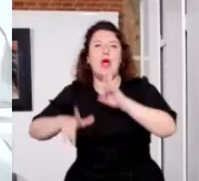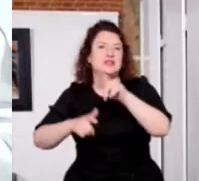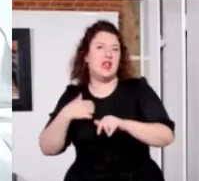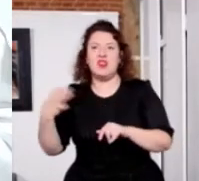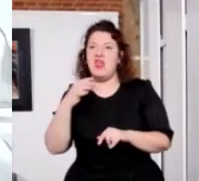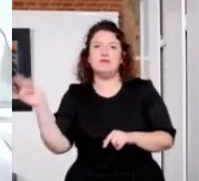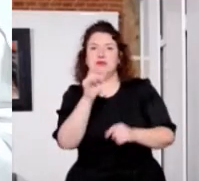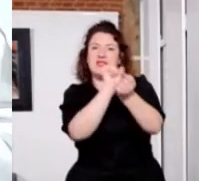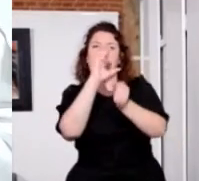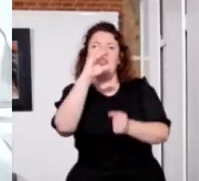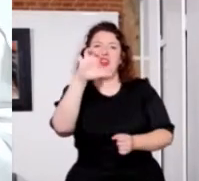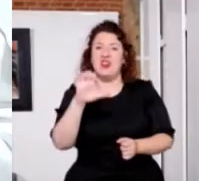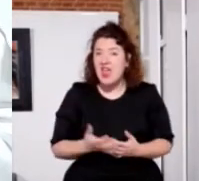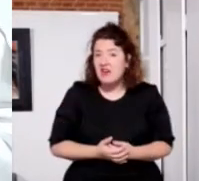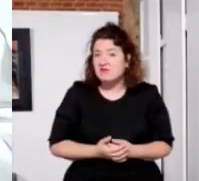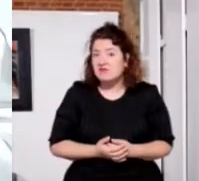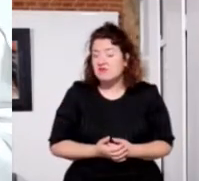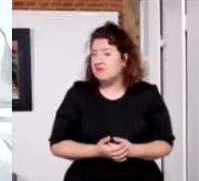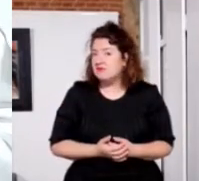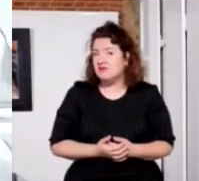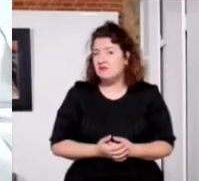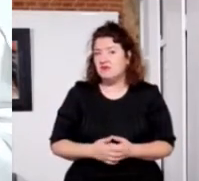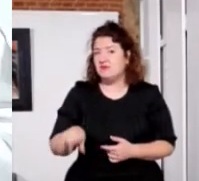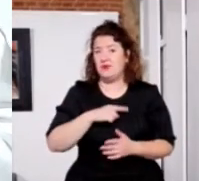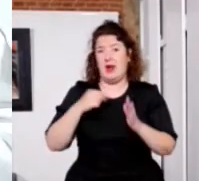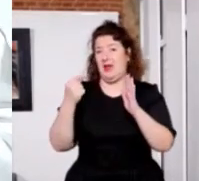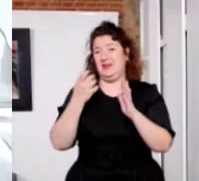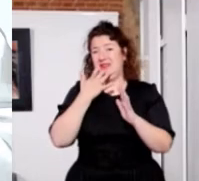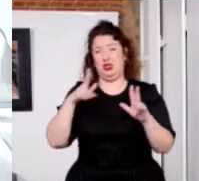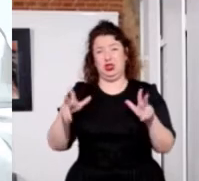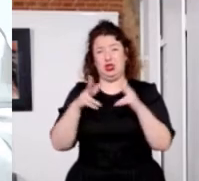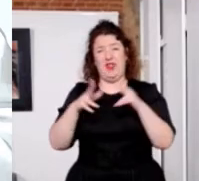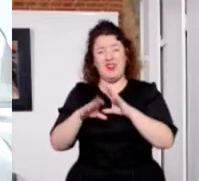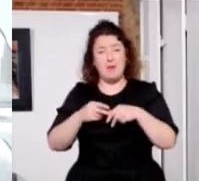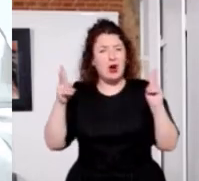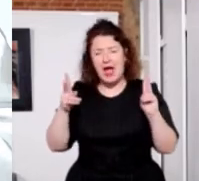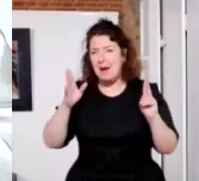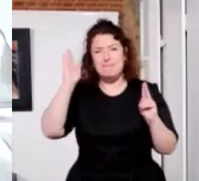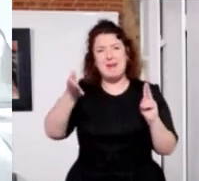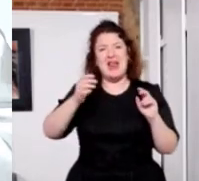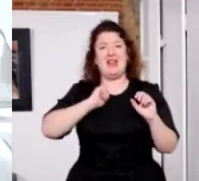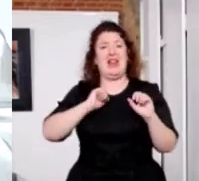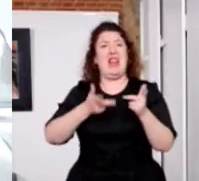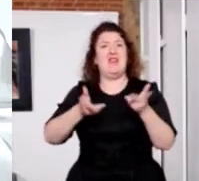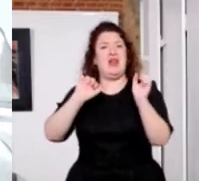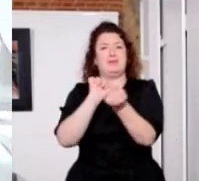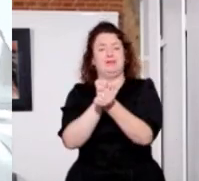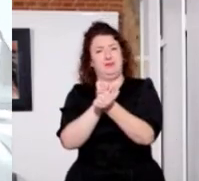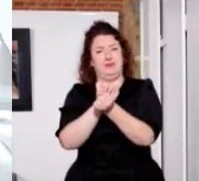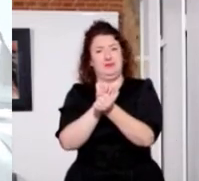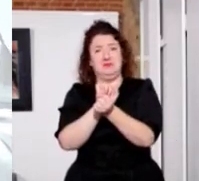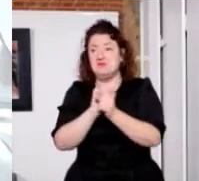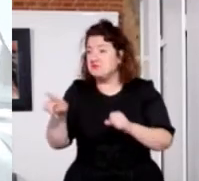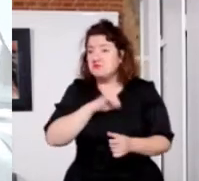que encerrar en un CIE, la máxima pena que tiene una sociedad democrática, la pena privativa de libertad. Y nos quedamos